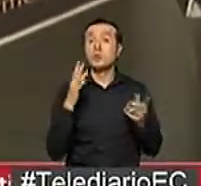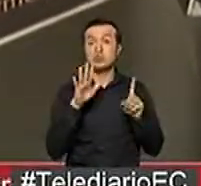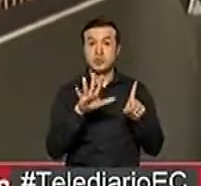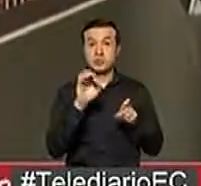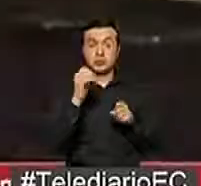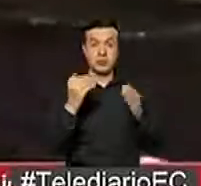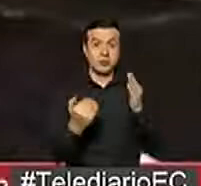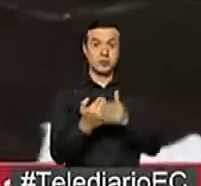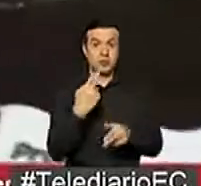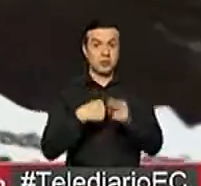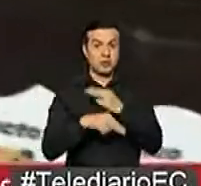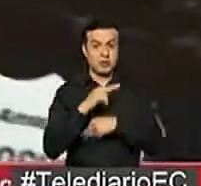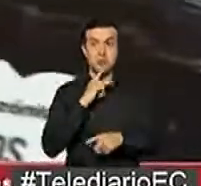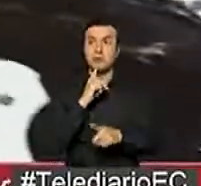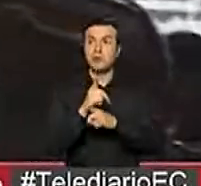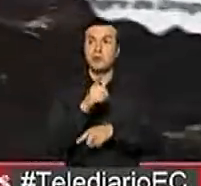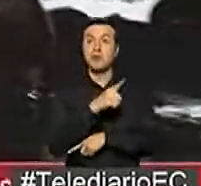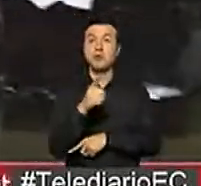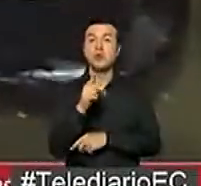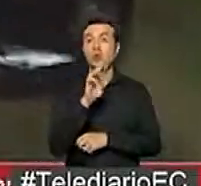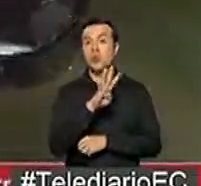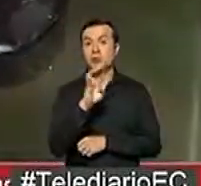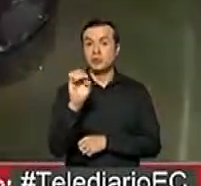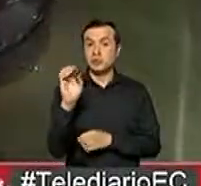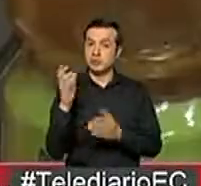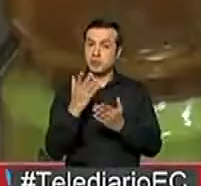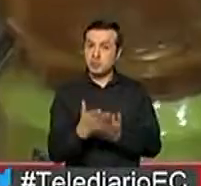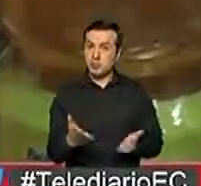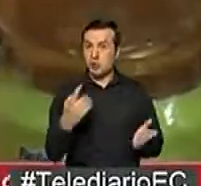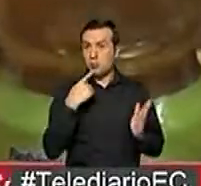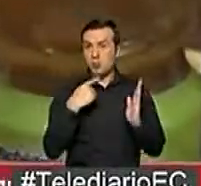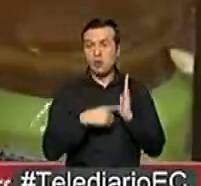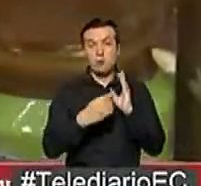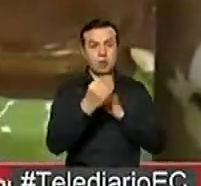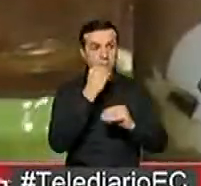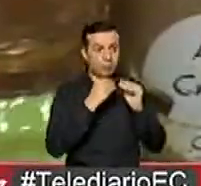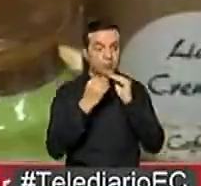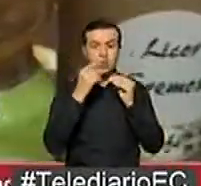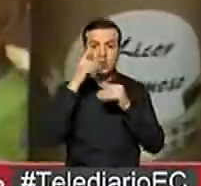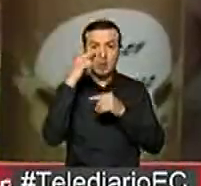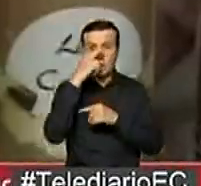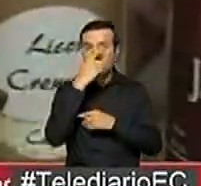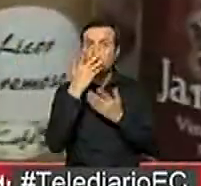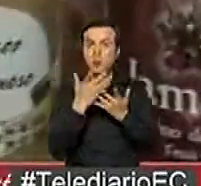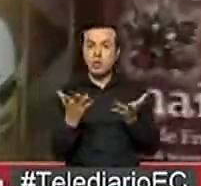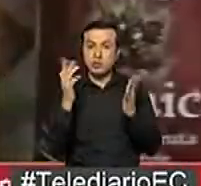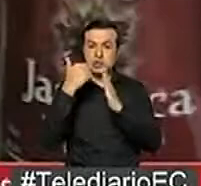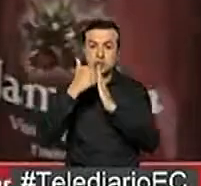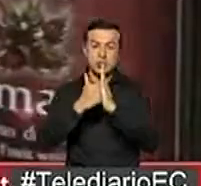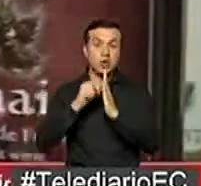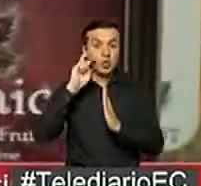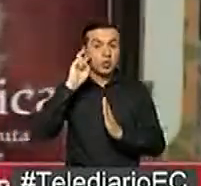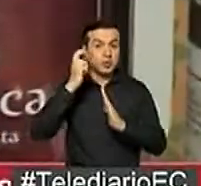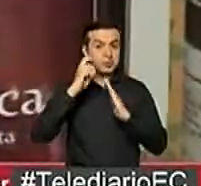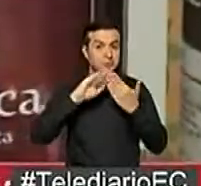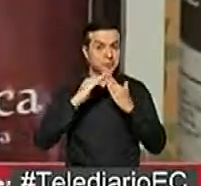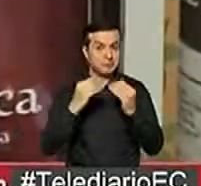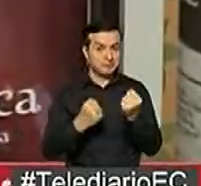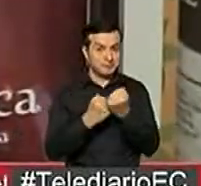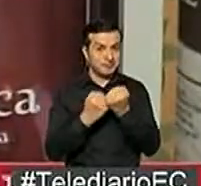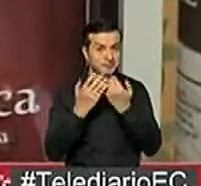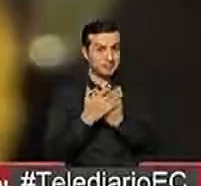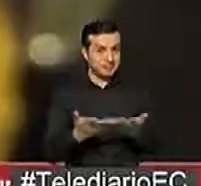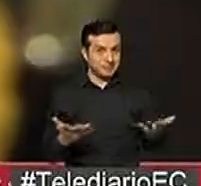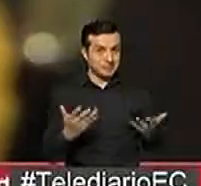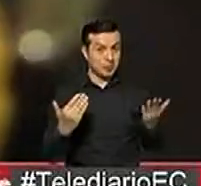60 emprendedores quienes ofertan 400 productos, entre ellos alimentos, cosméticos, artesanías y turismo comunitario.